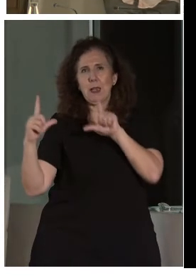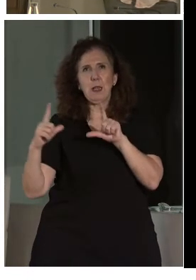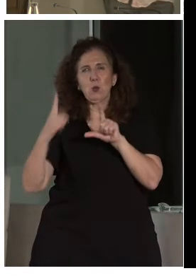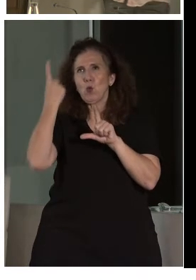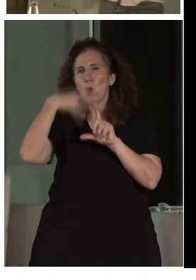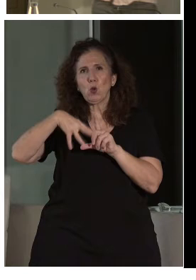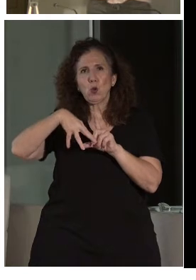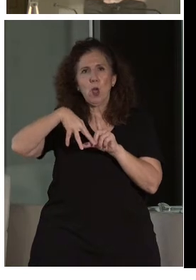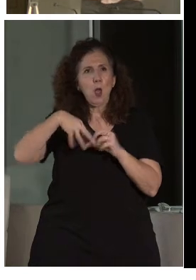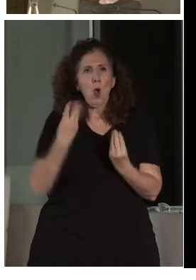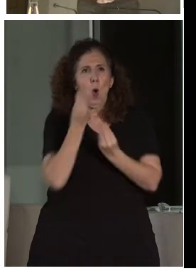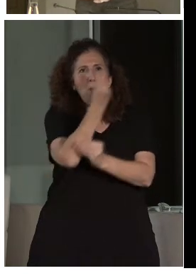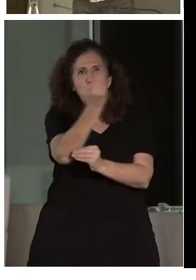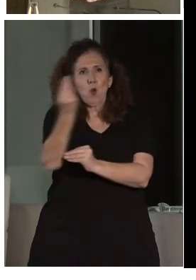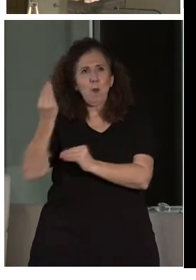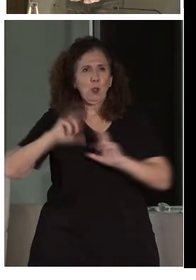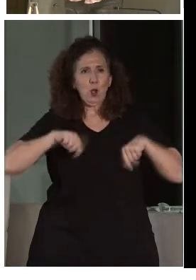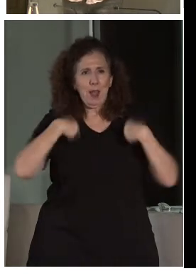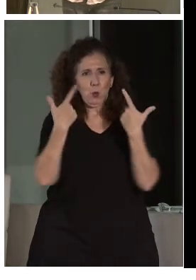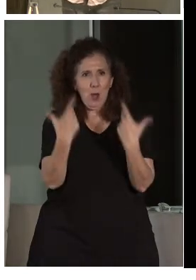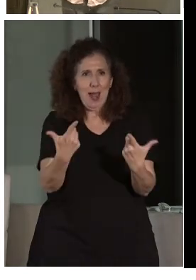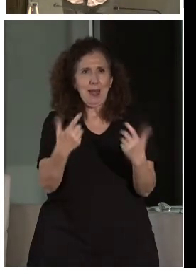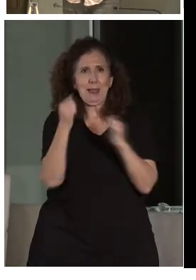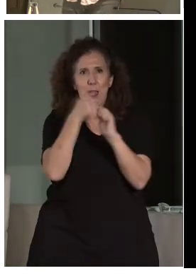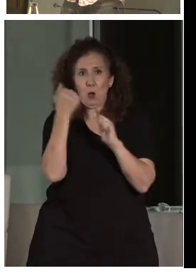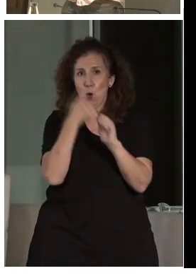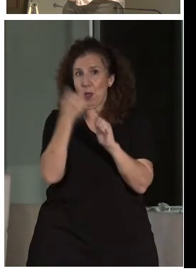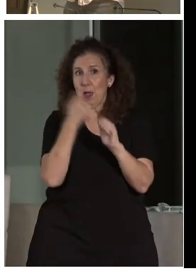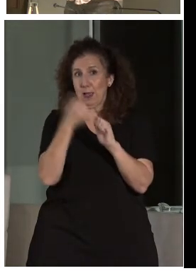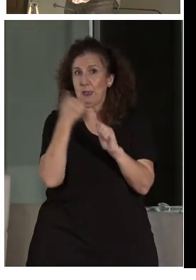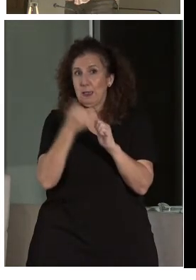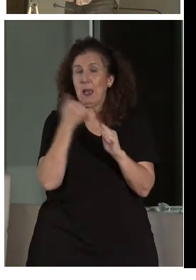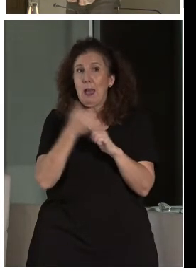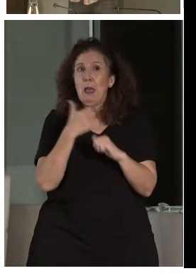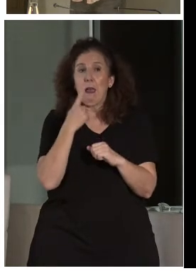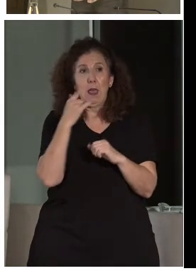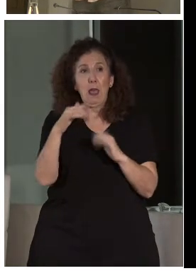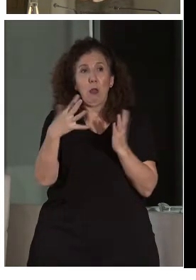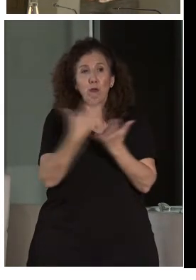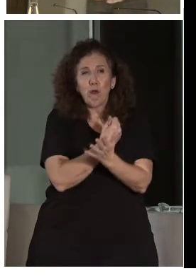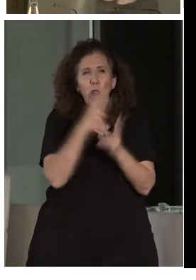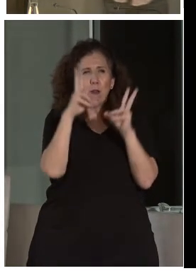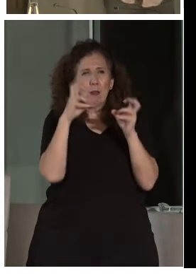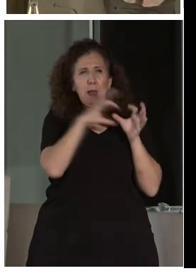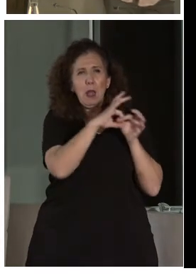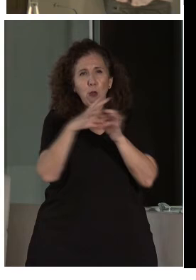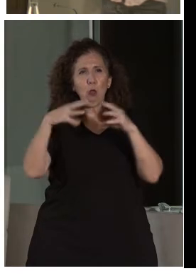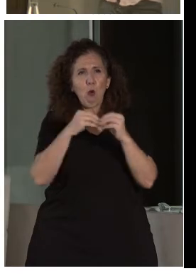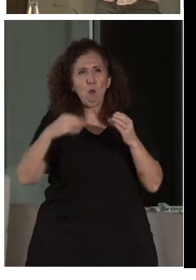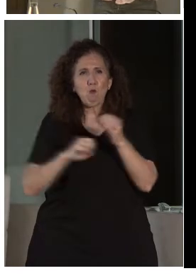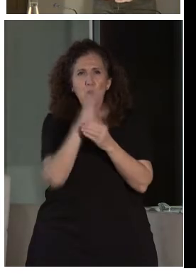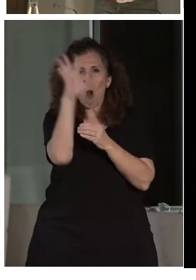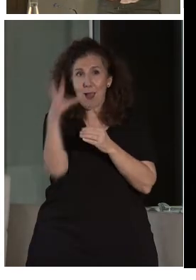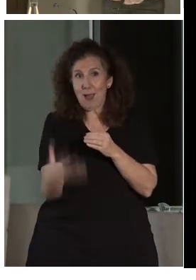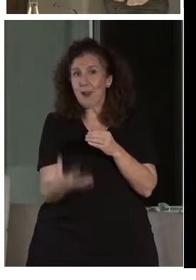unos monumentos geológicos espectaculares como son los Roques, que estamos viendo el vulcanismo, una cosa que es bastante ajena a la gente que viene de la península en general, aunque hay vulcanismos más sitios.